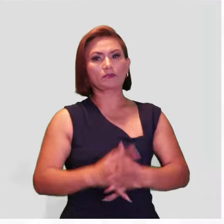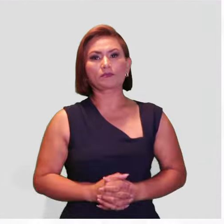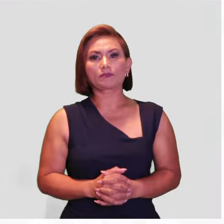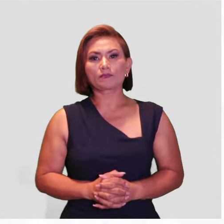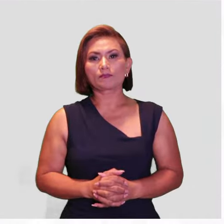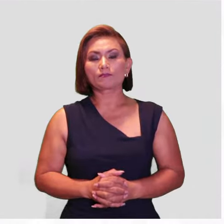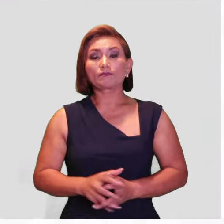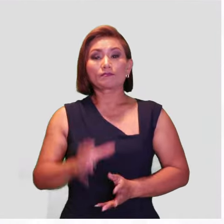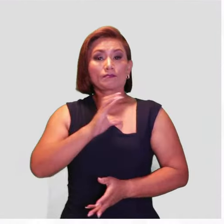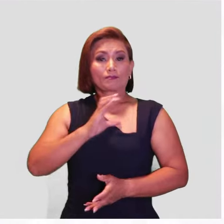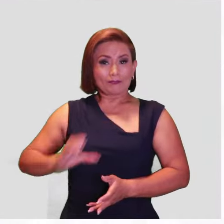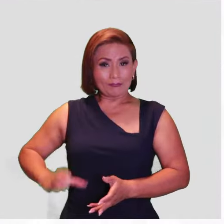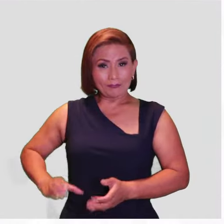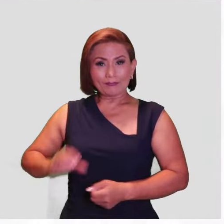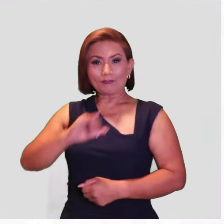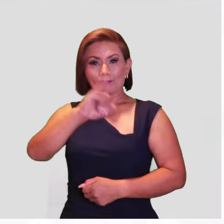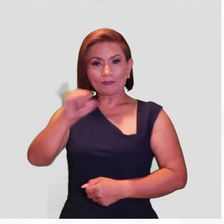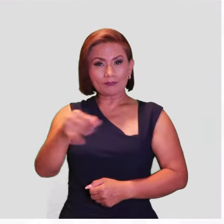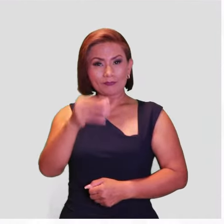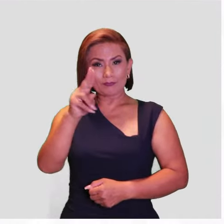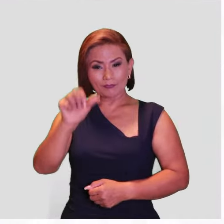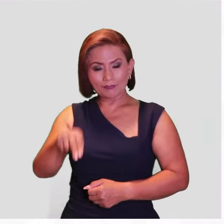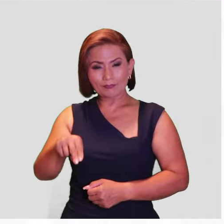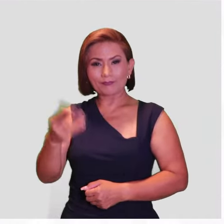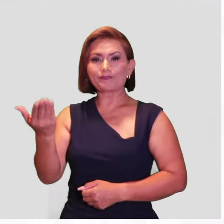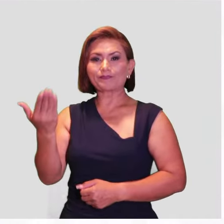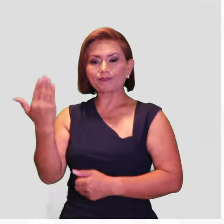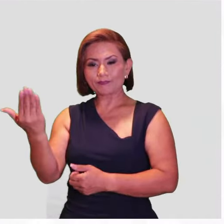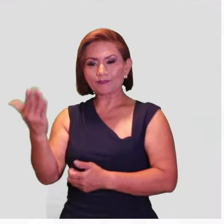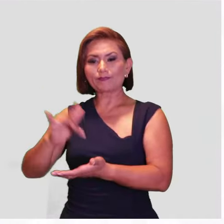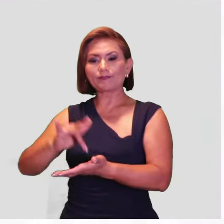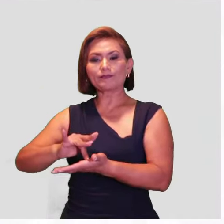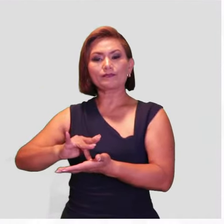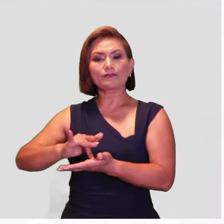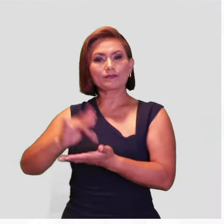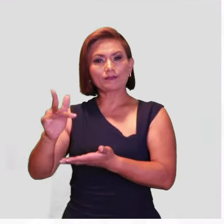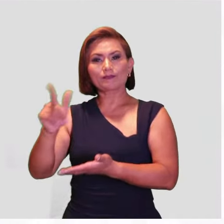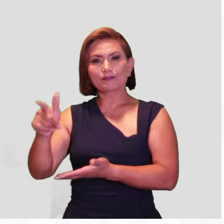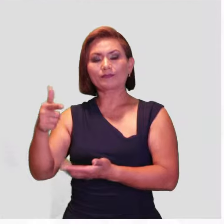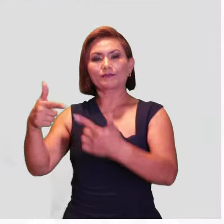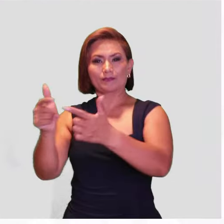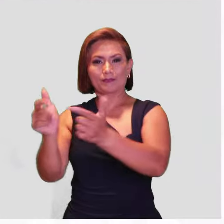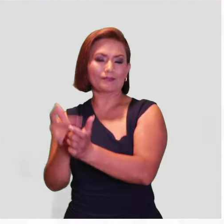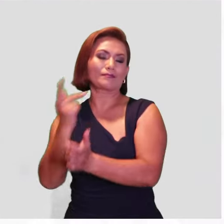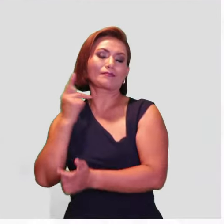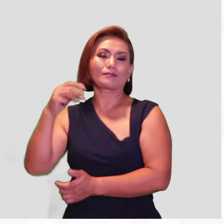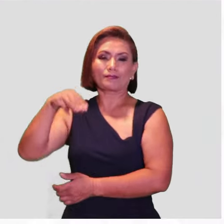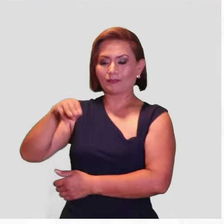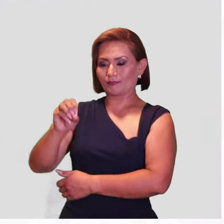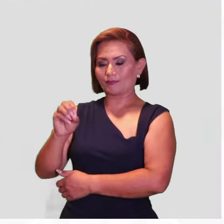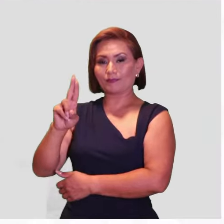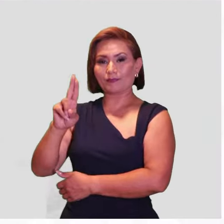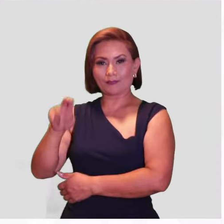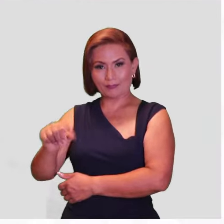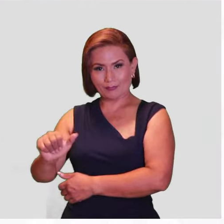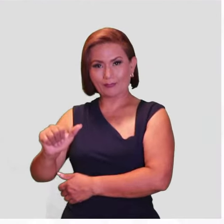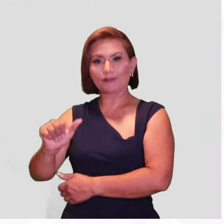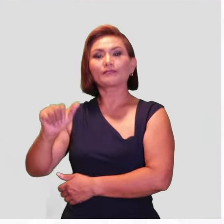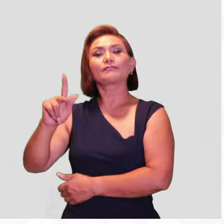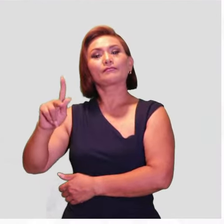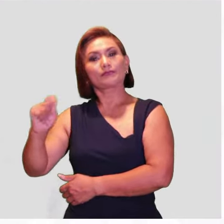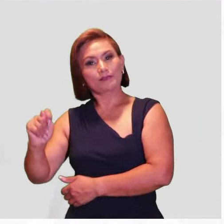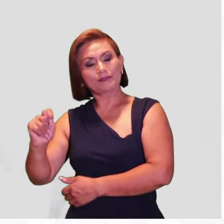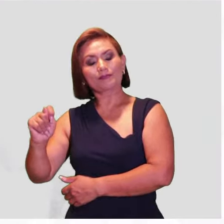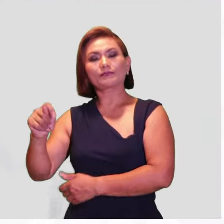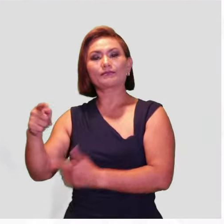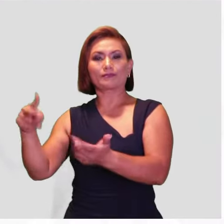Gracias, candidato Juan Alvarado, candidato de Morena, PT, Partido Verde Ecologista de México. Y a continuación